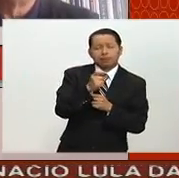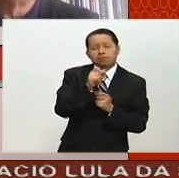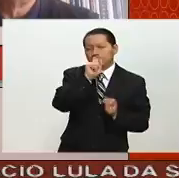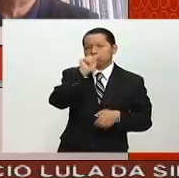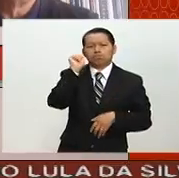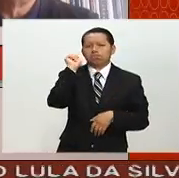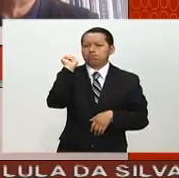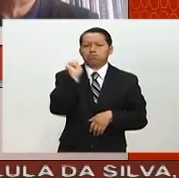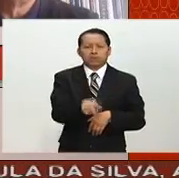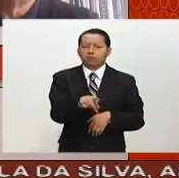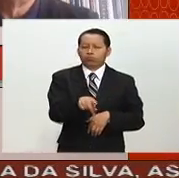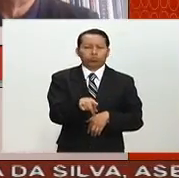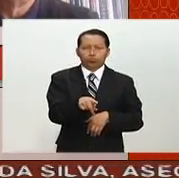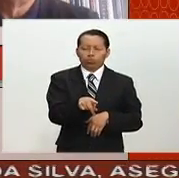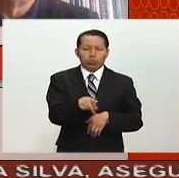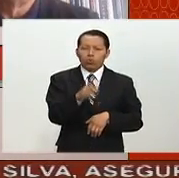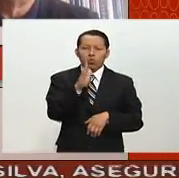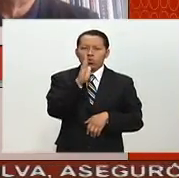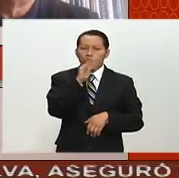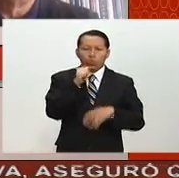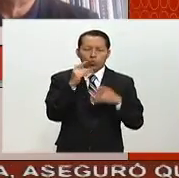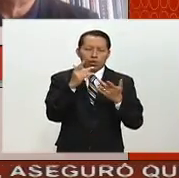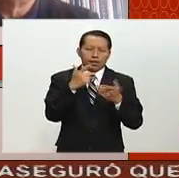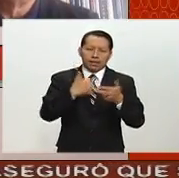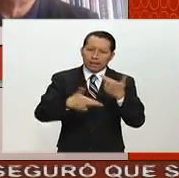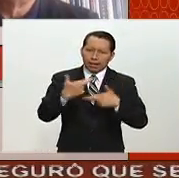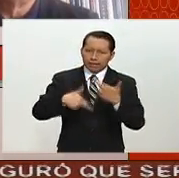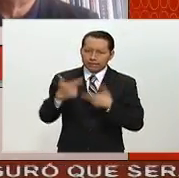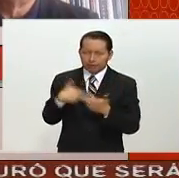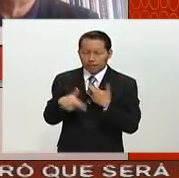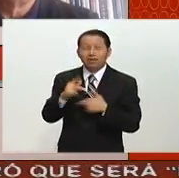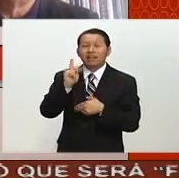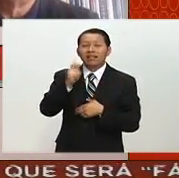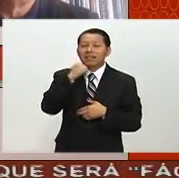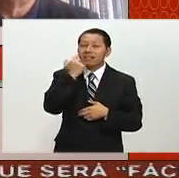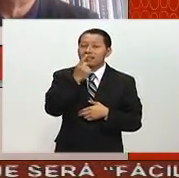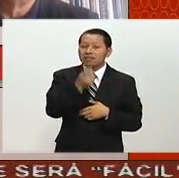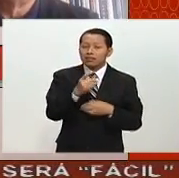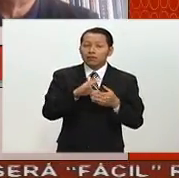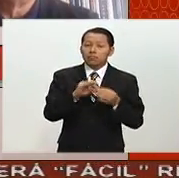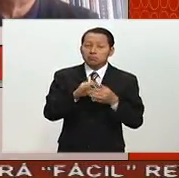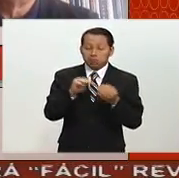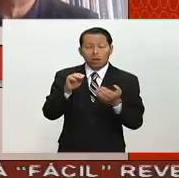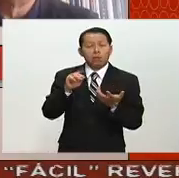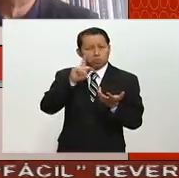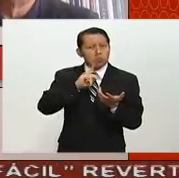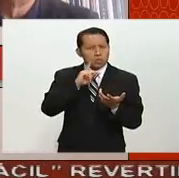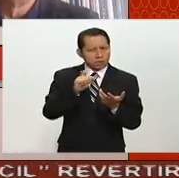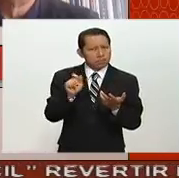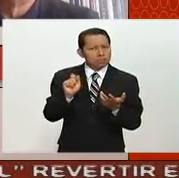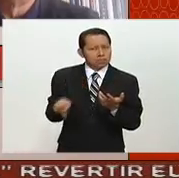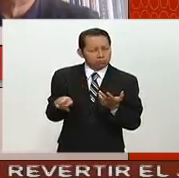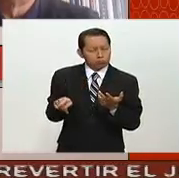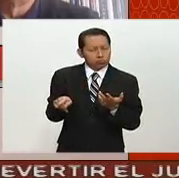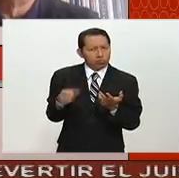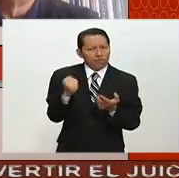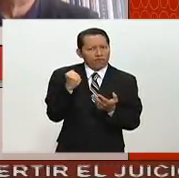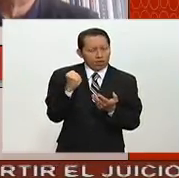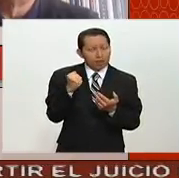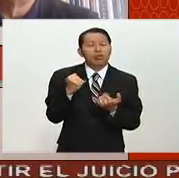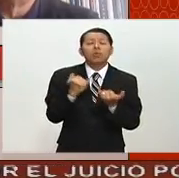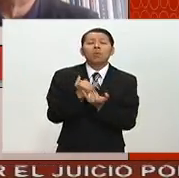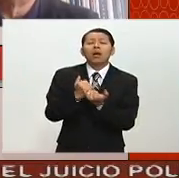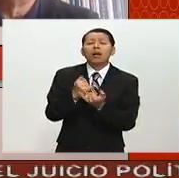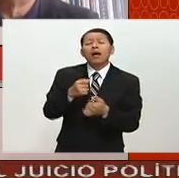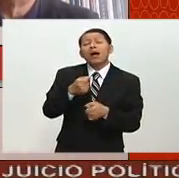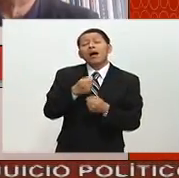marcha atrás. Eso sin duda habla del gran pragmatismo que hay sobre esta mujer, pero hay quienes opinan, y te lo pregunto